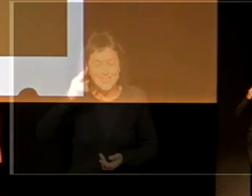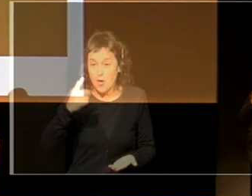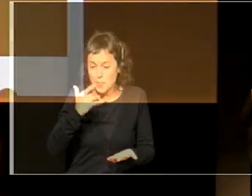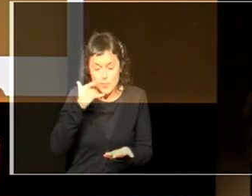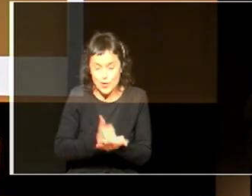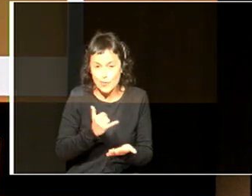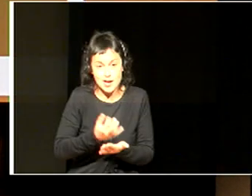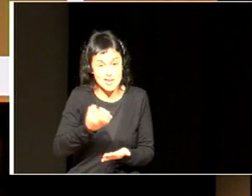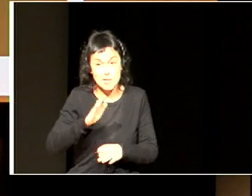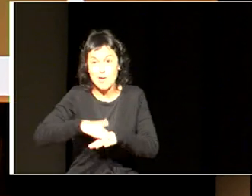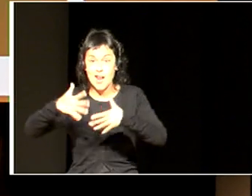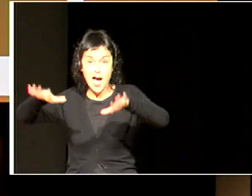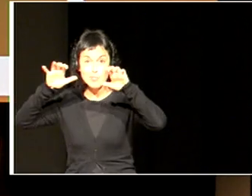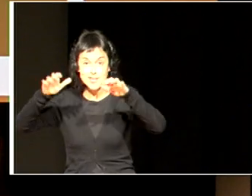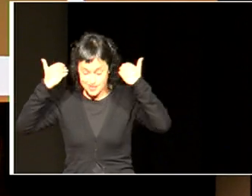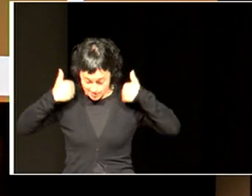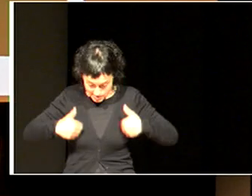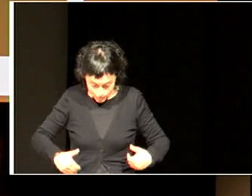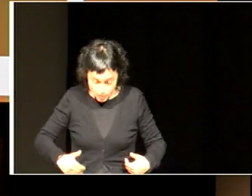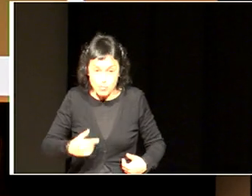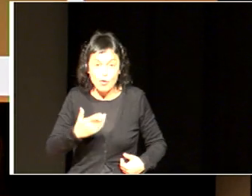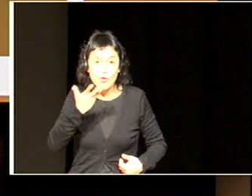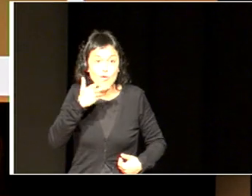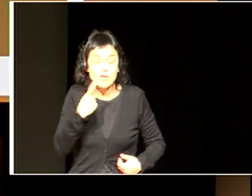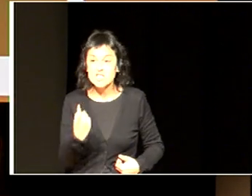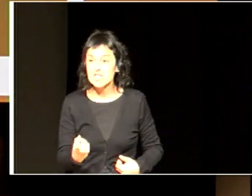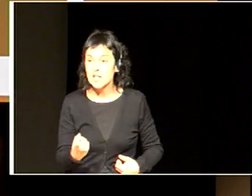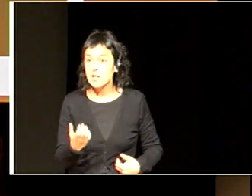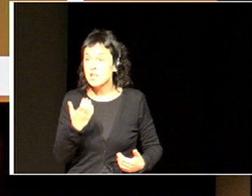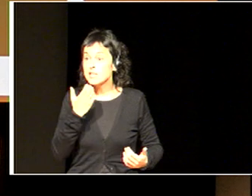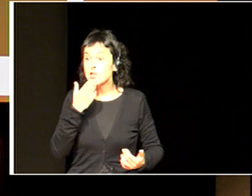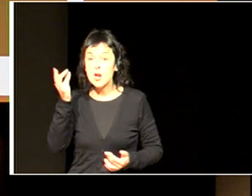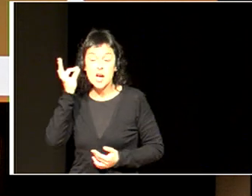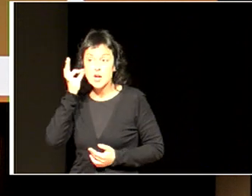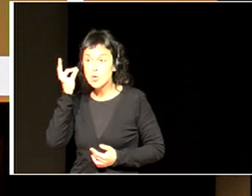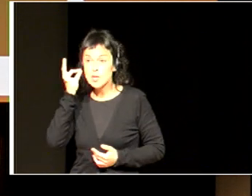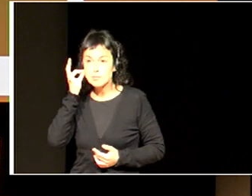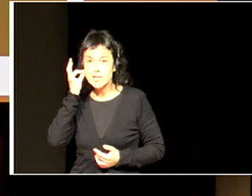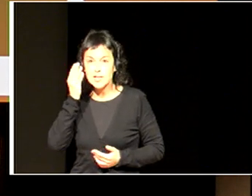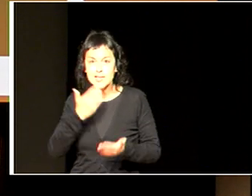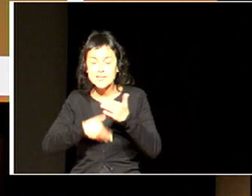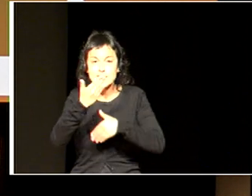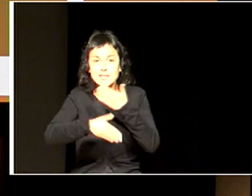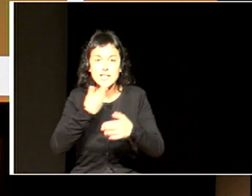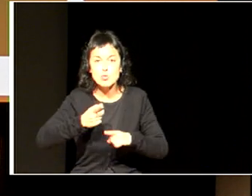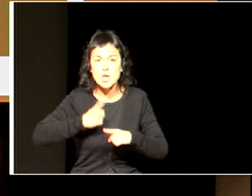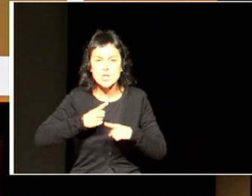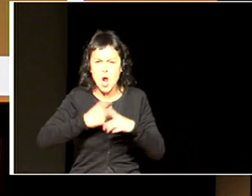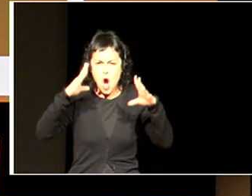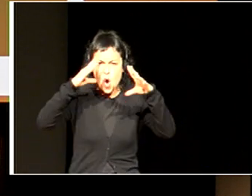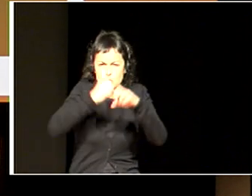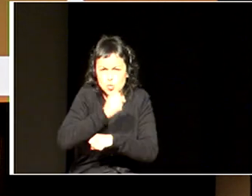tenemos que conocer nuestro propio cuerpo porque si no las mujeres seguiremos con una sexualidad oscura e invisibilizada y